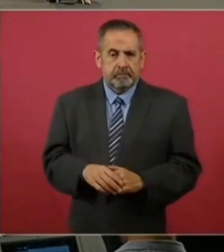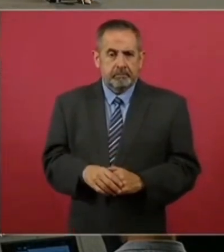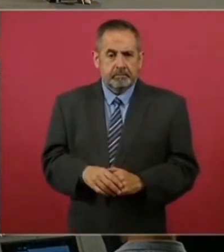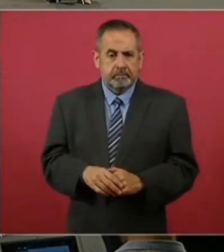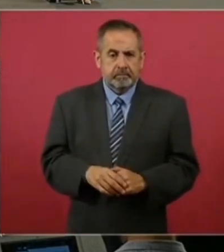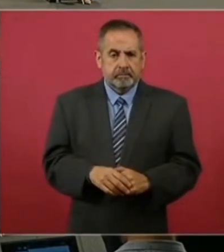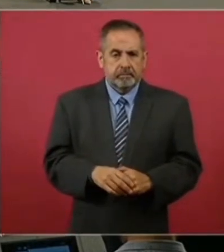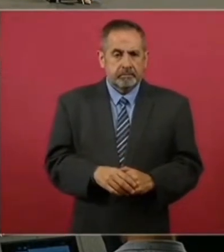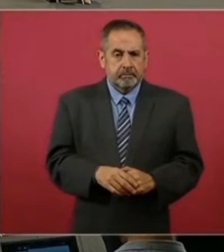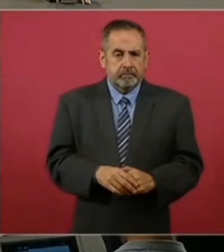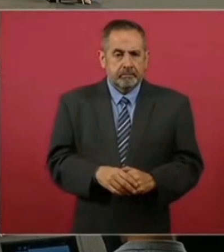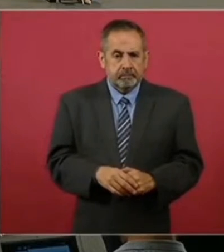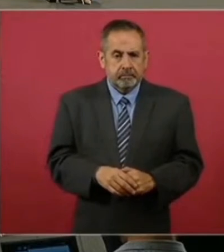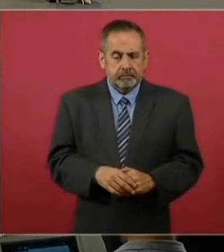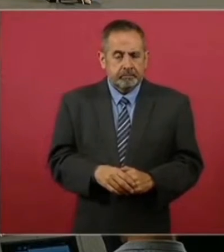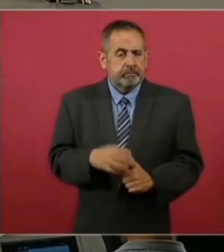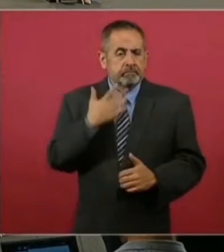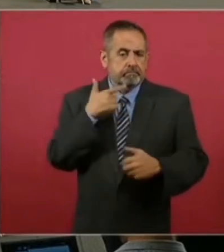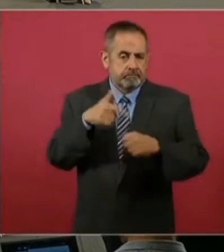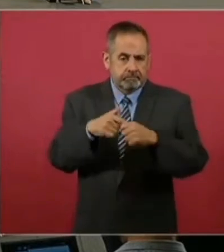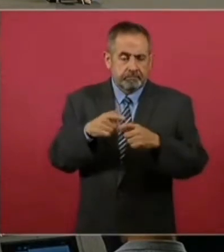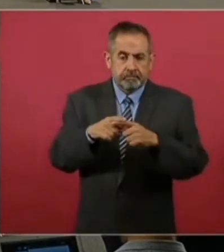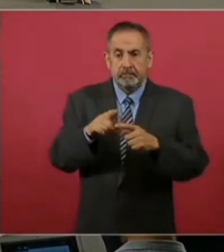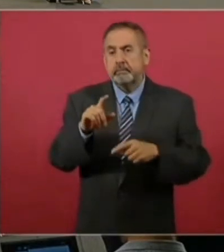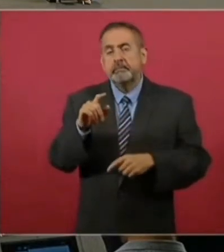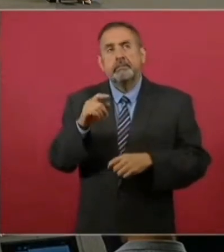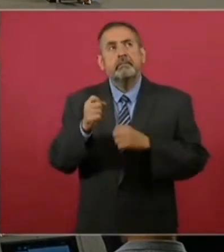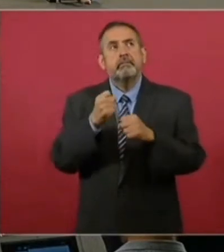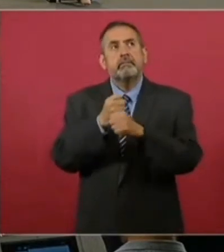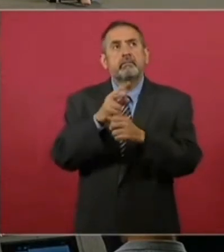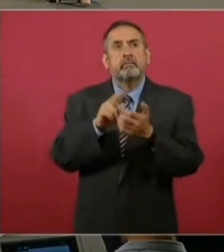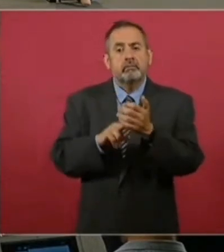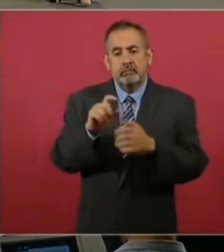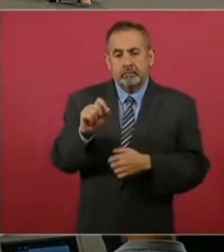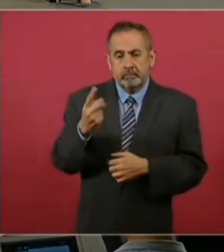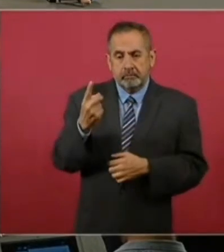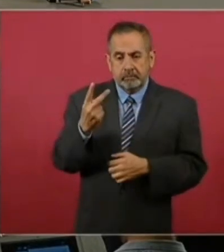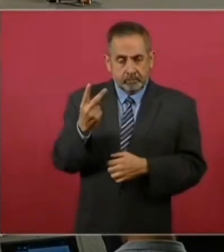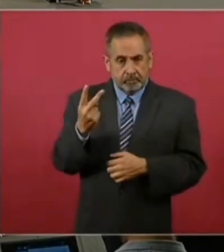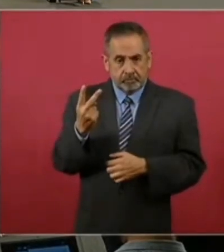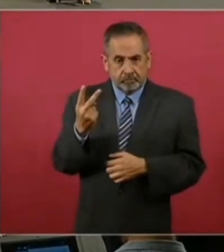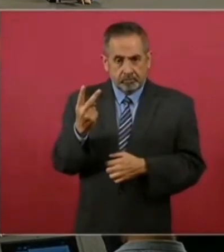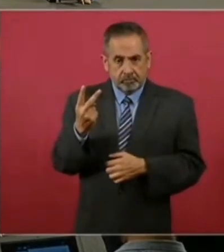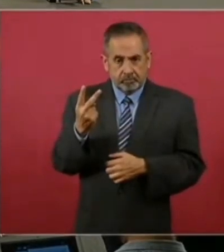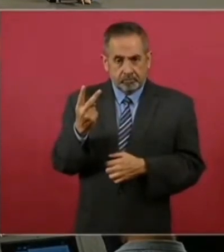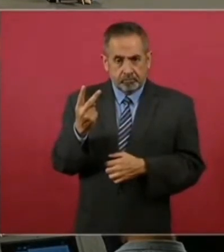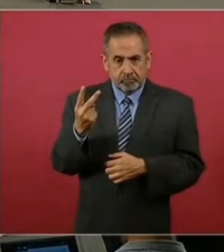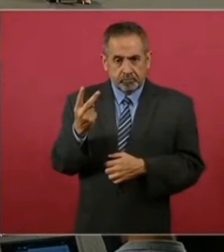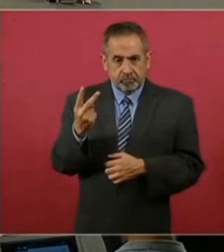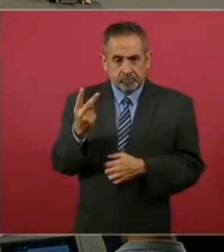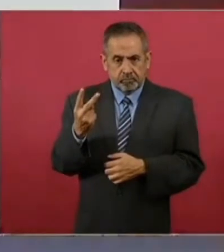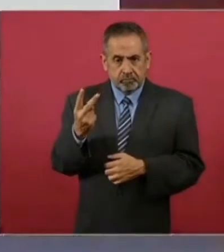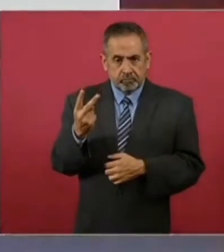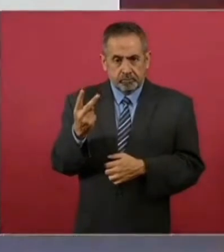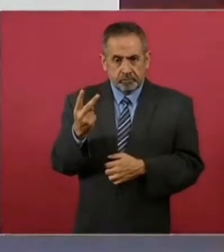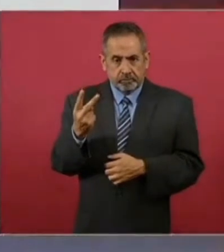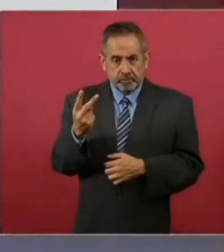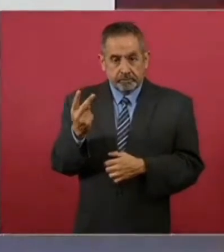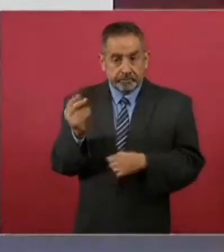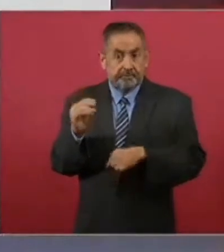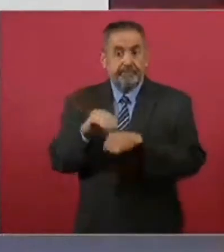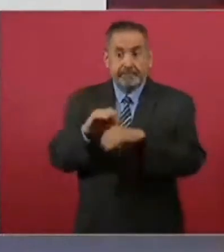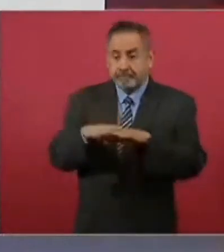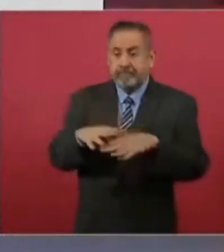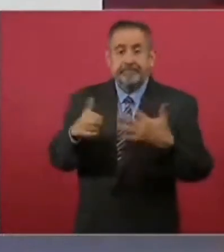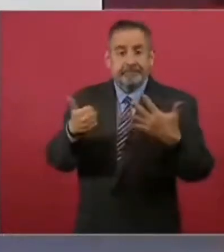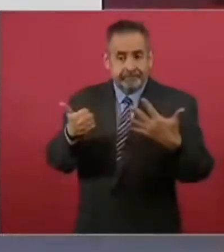3.79. Son combustibles. 22 ya subieron. Las 6,